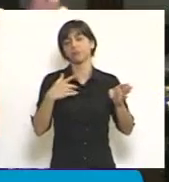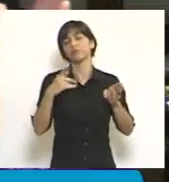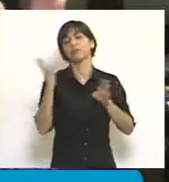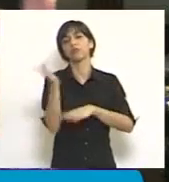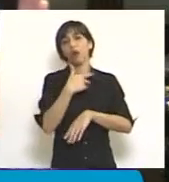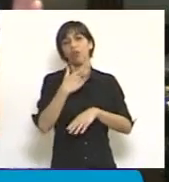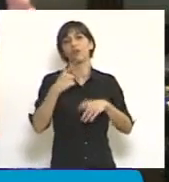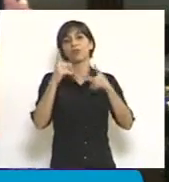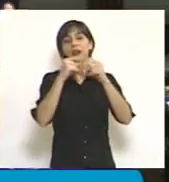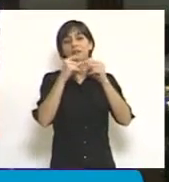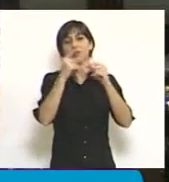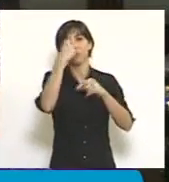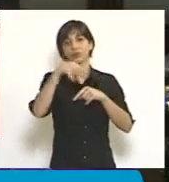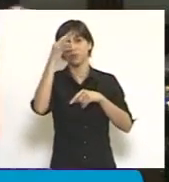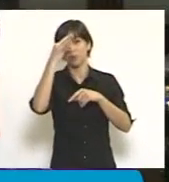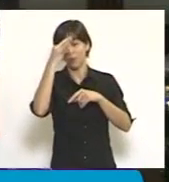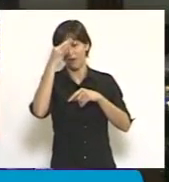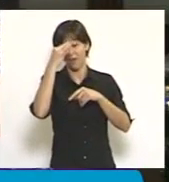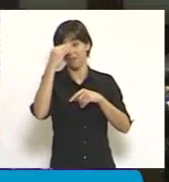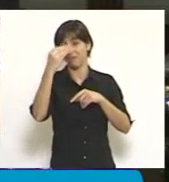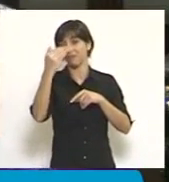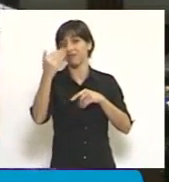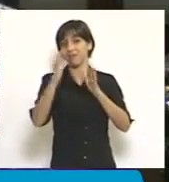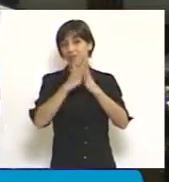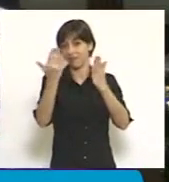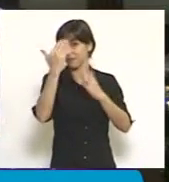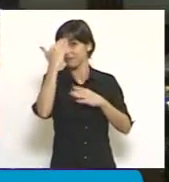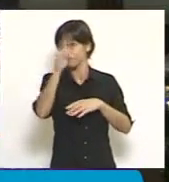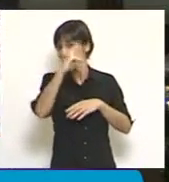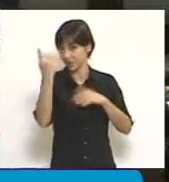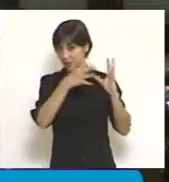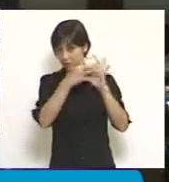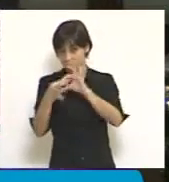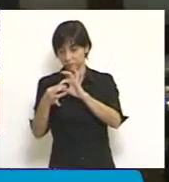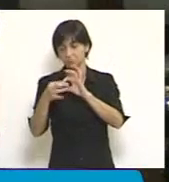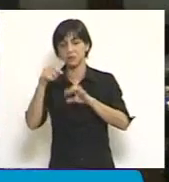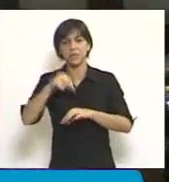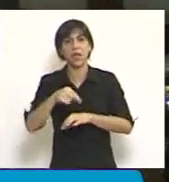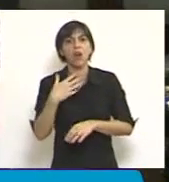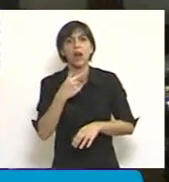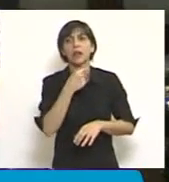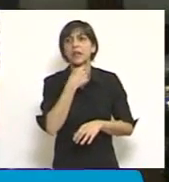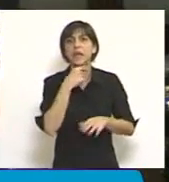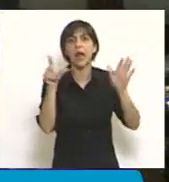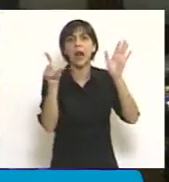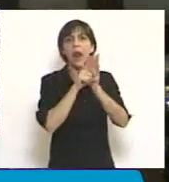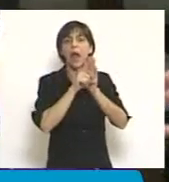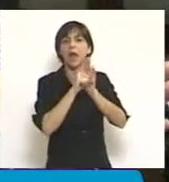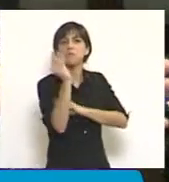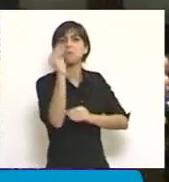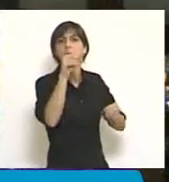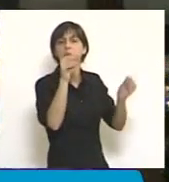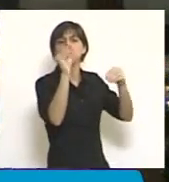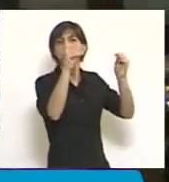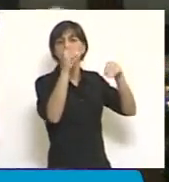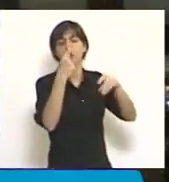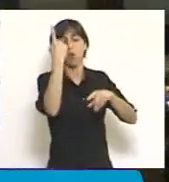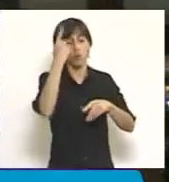General y la Defensa, el Ministerio Público de la Defensa, estaban regidos por una sola ley, la 24.096, que había puesto en